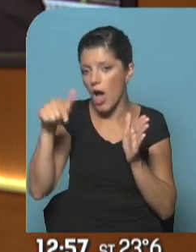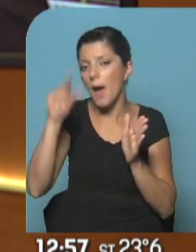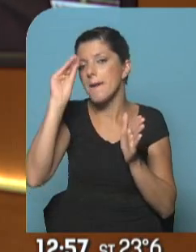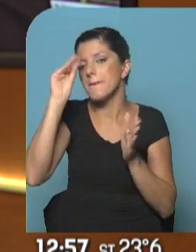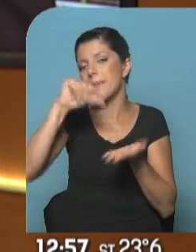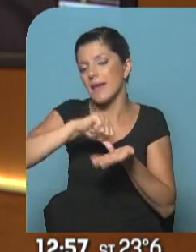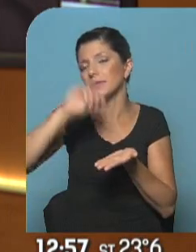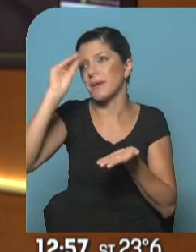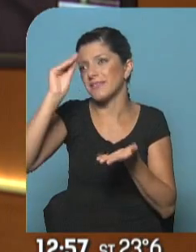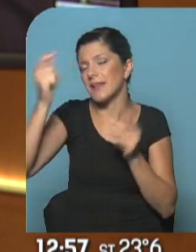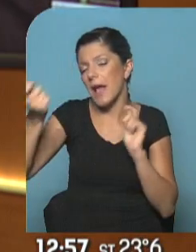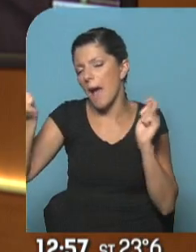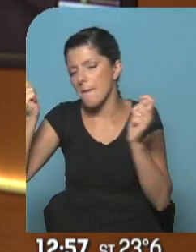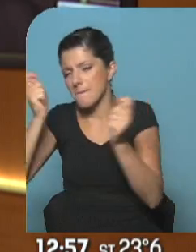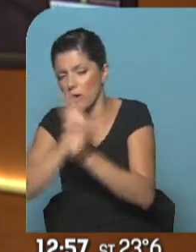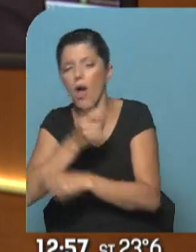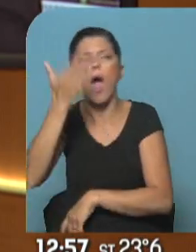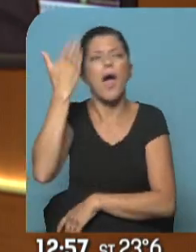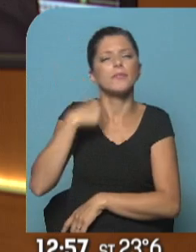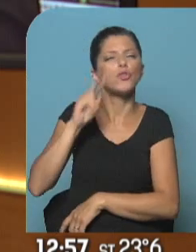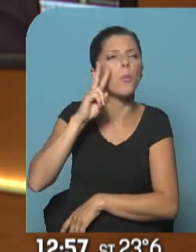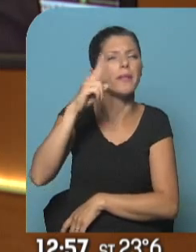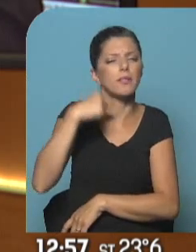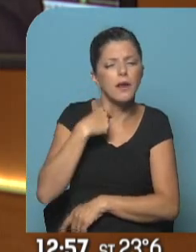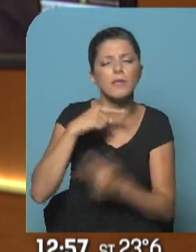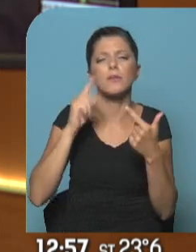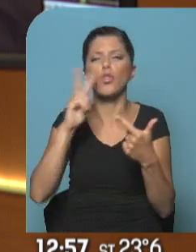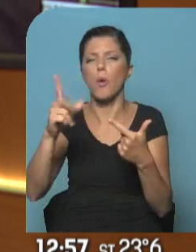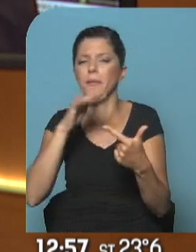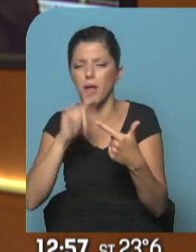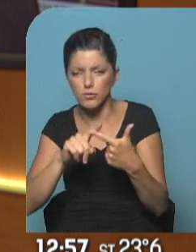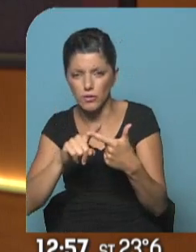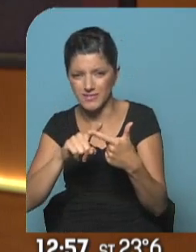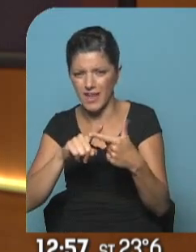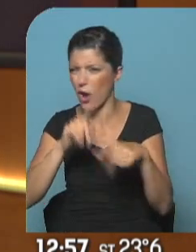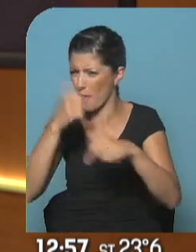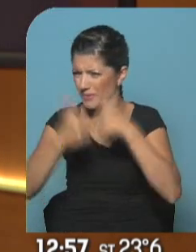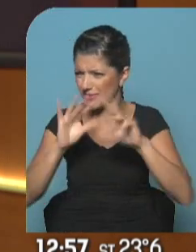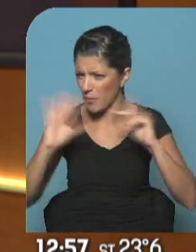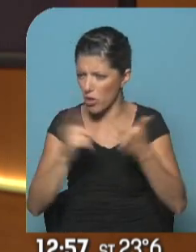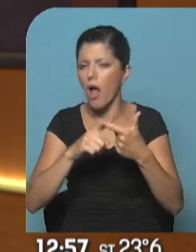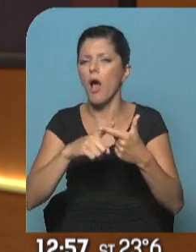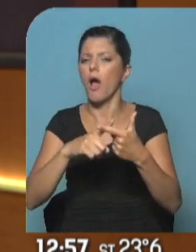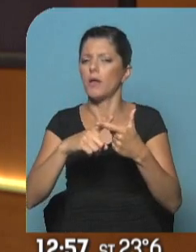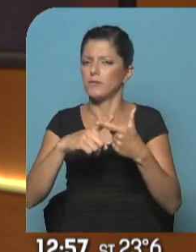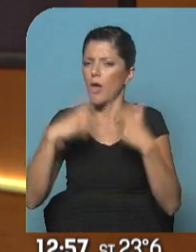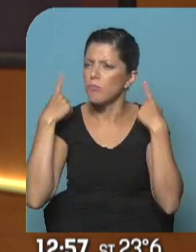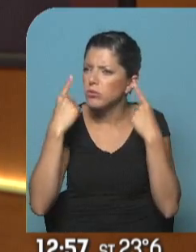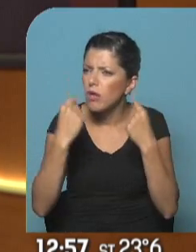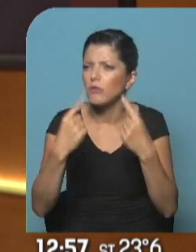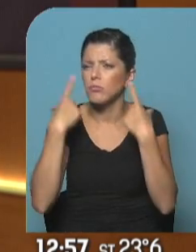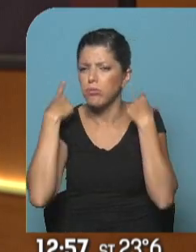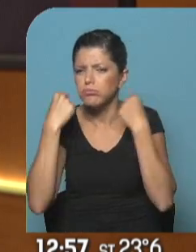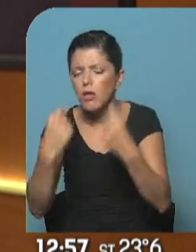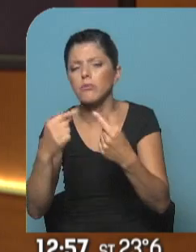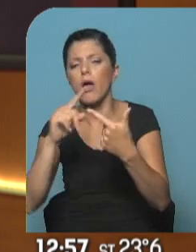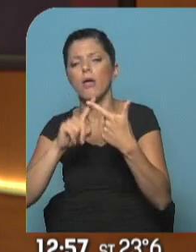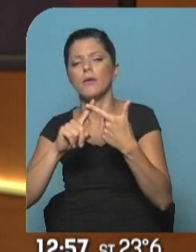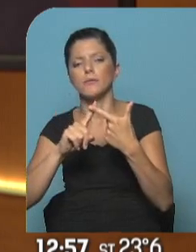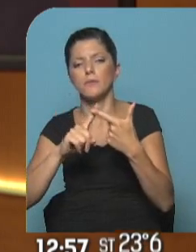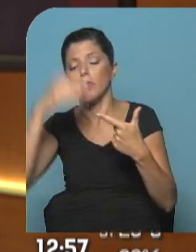mira 2013 protestas, 2014 el Mundial protestas, cuando vino las Olimpiadas se cayó Dilma y